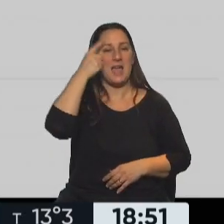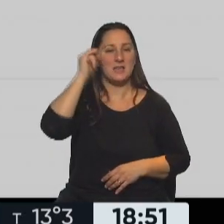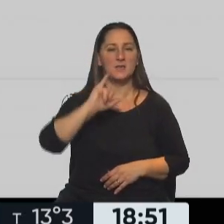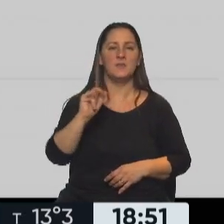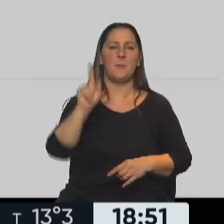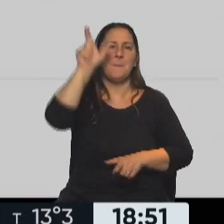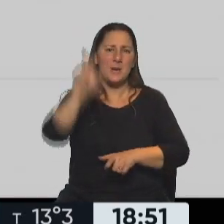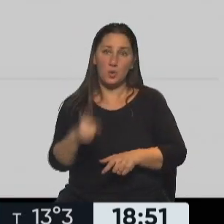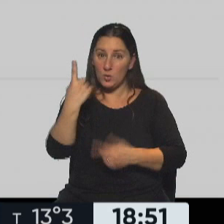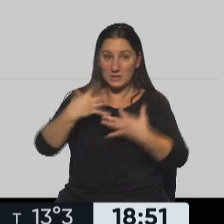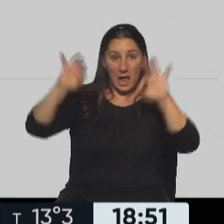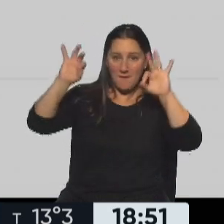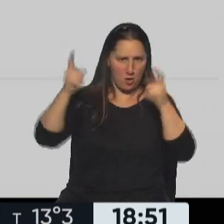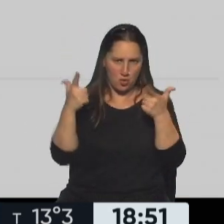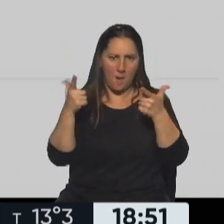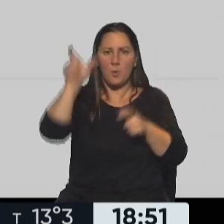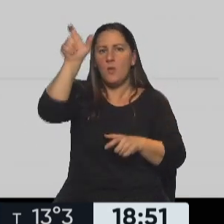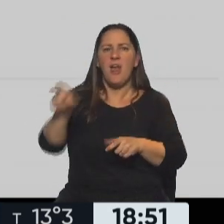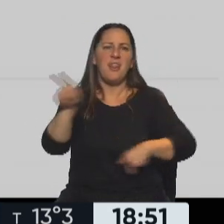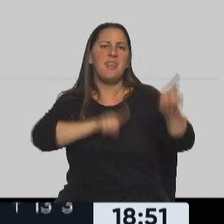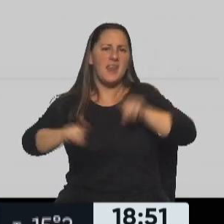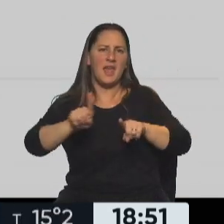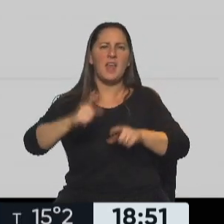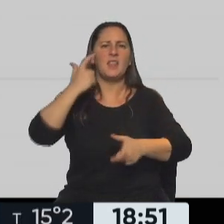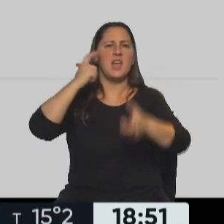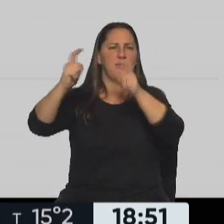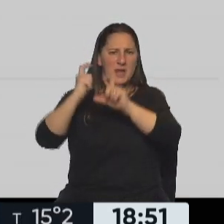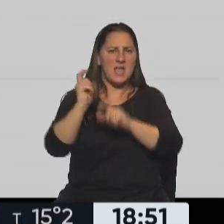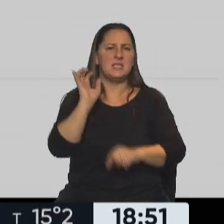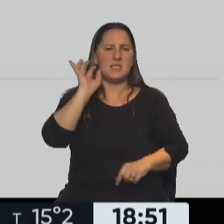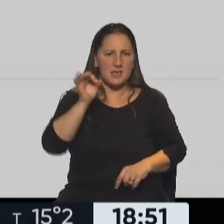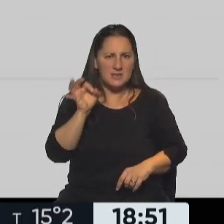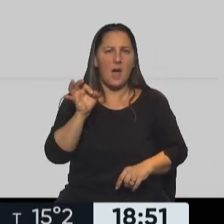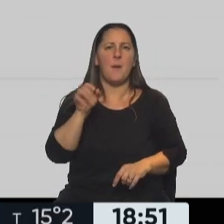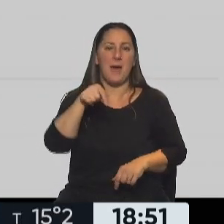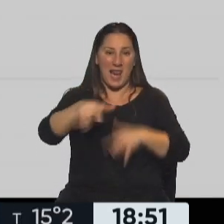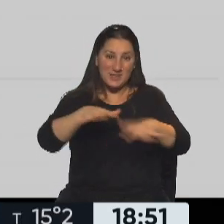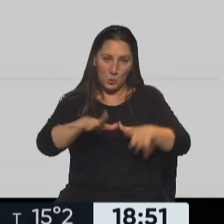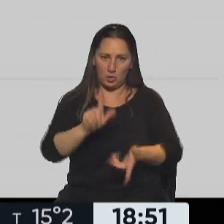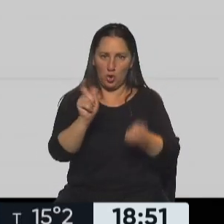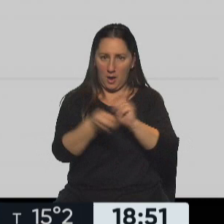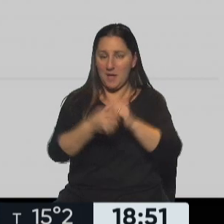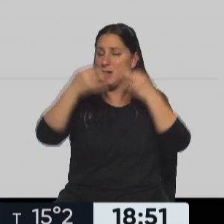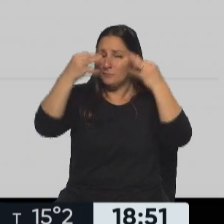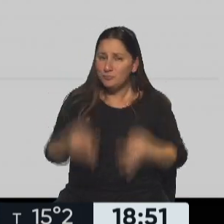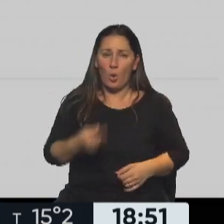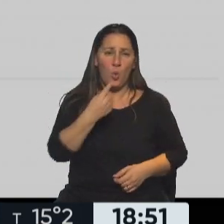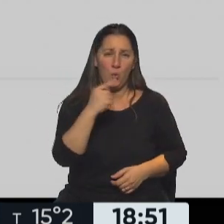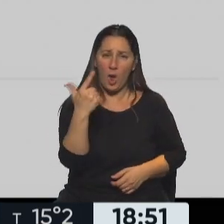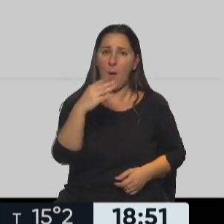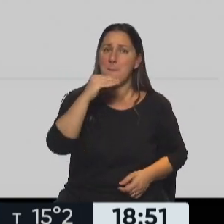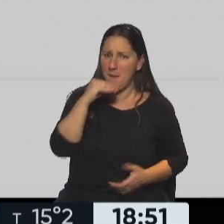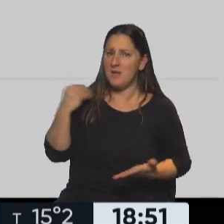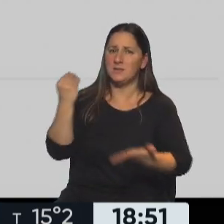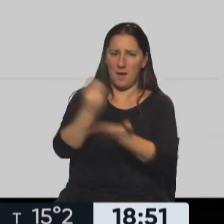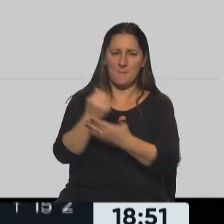no hay salvadores, pero sí dirigentes con capacidad y experiencia. Todos destacan la experiencia, ¿no? Sí. Para cambiar la realidad. Sin dudas, Sergio Massa es uno de ellos y creo que ¿Este